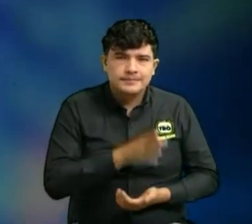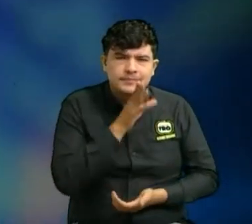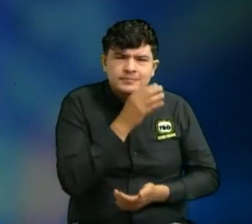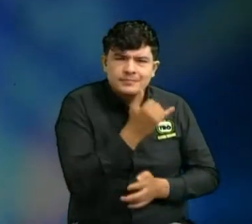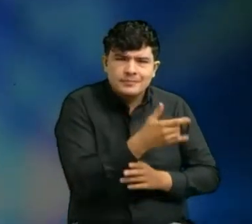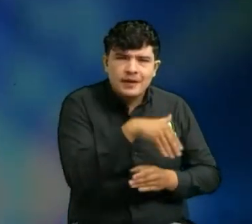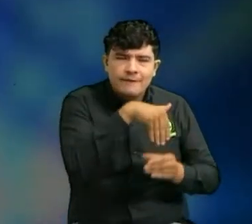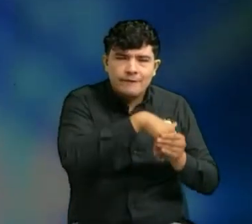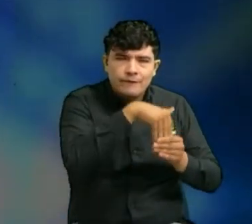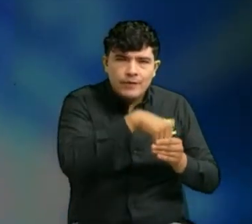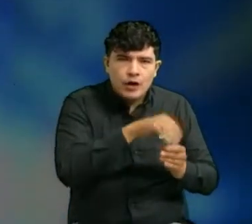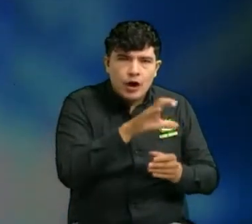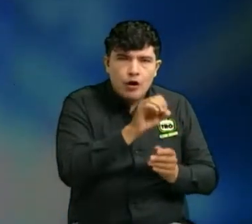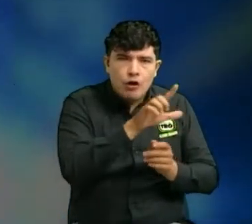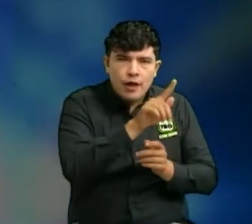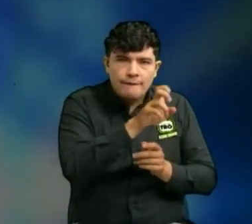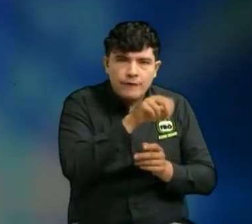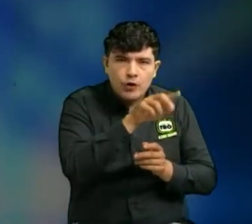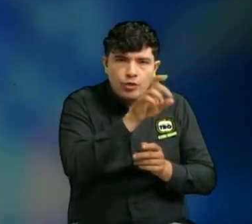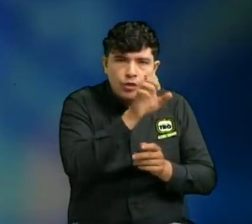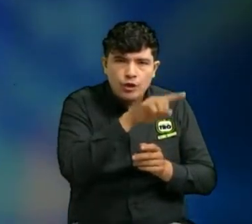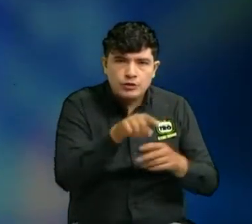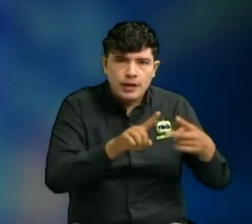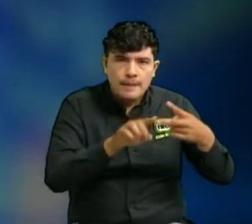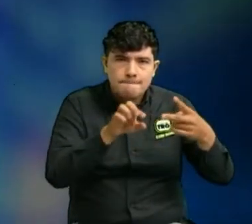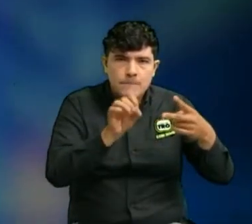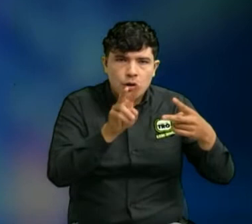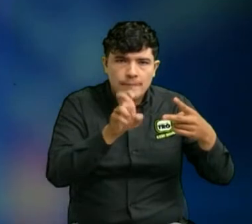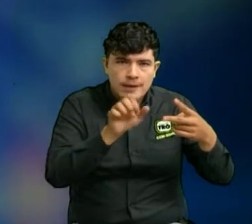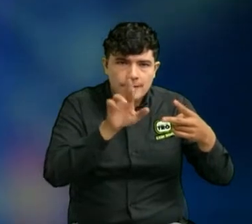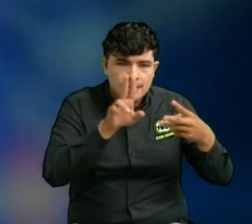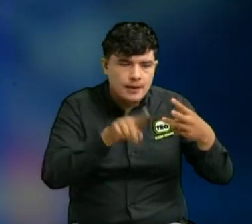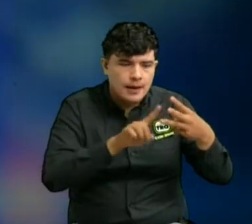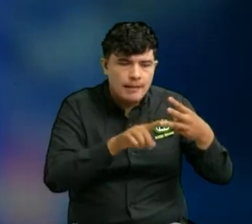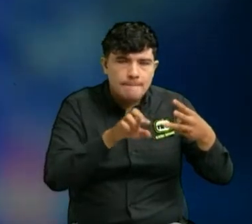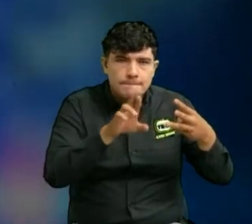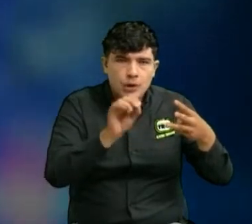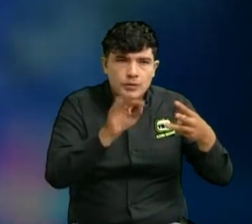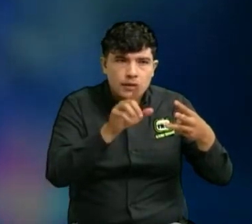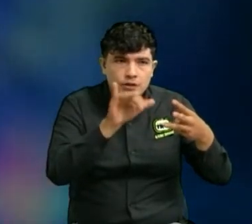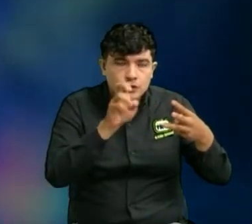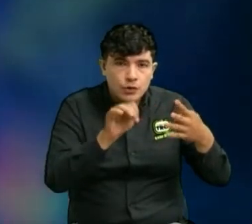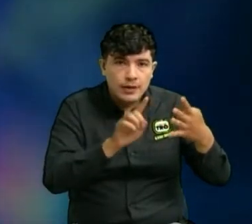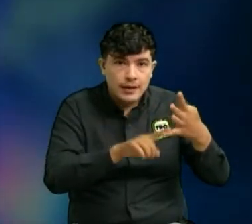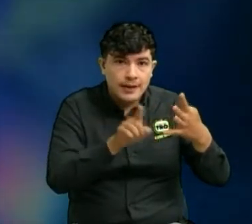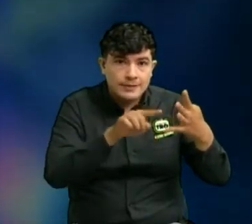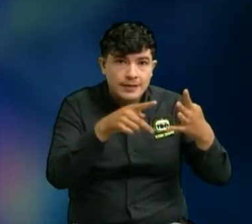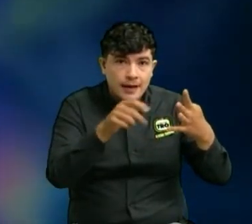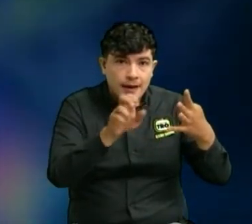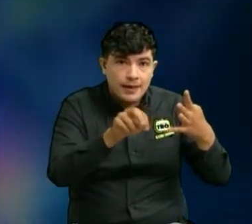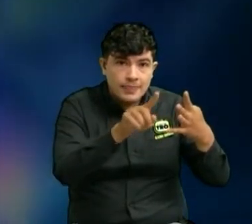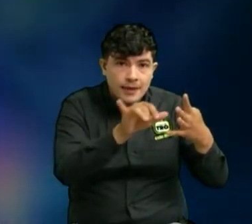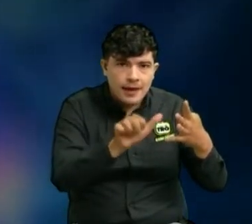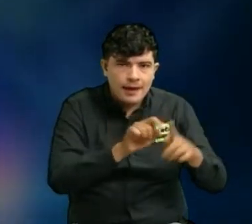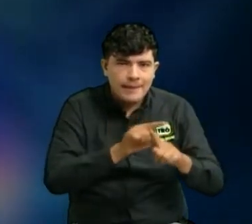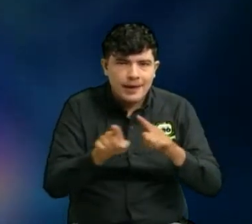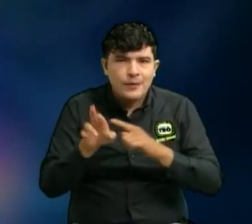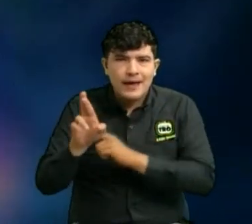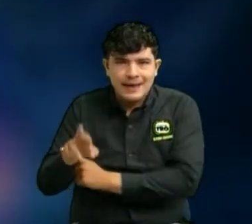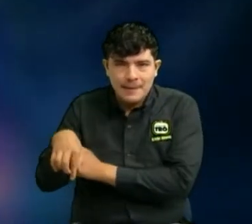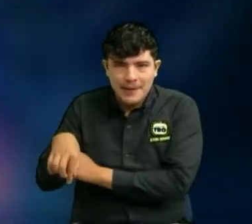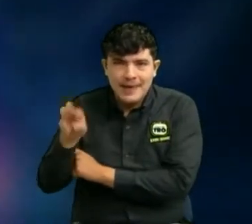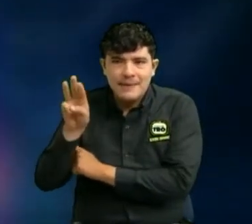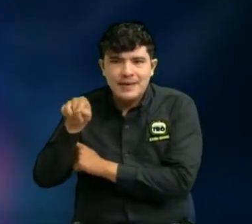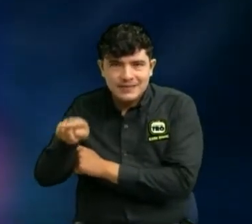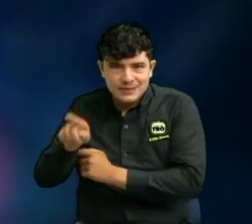de pensiones, Colfondos, Porvenir, Protección y Escandia. Y el régimen de prima media RPM,